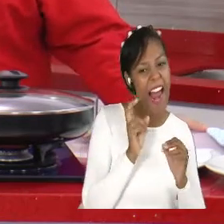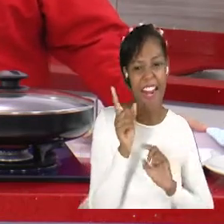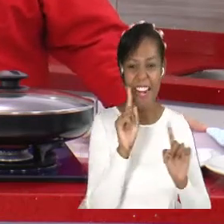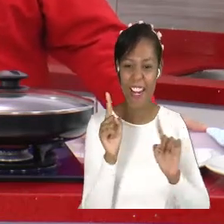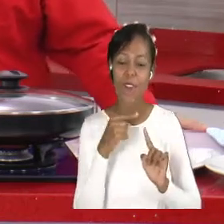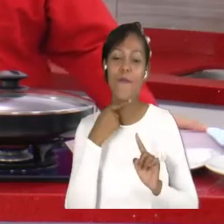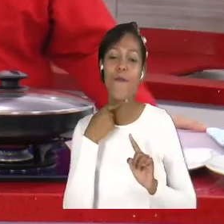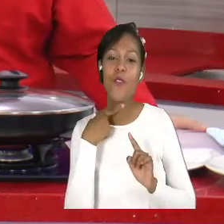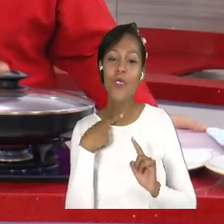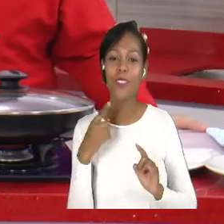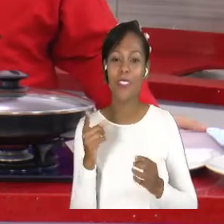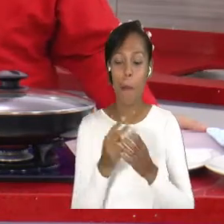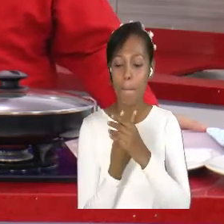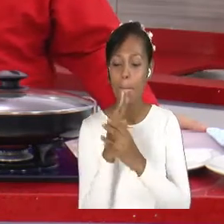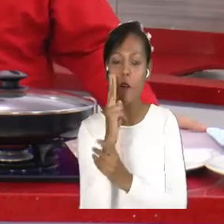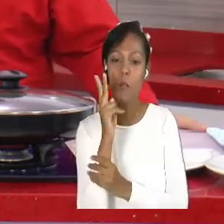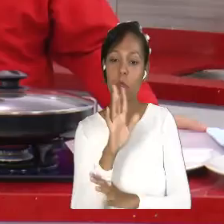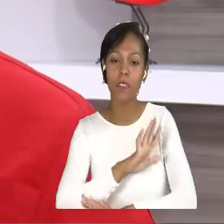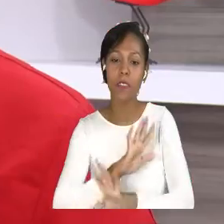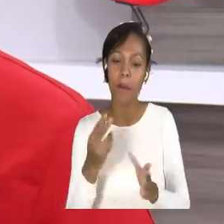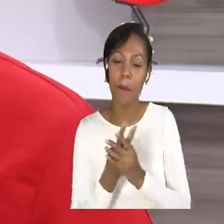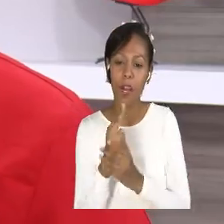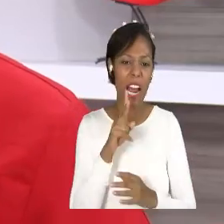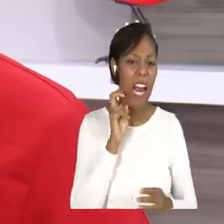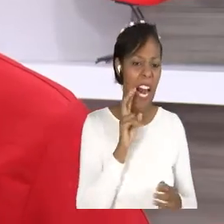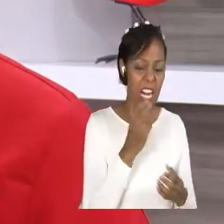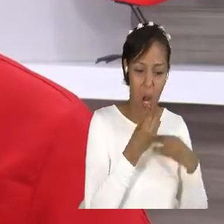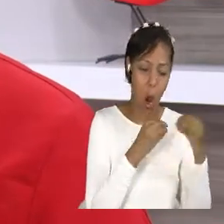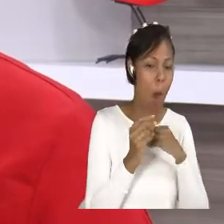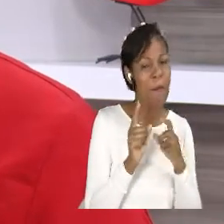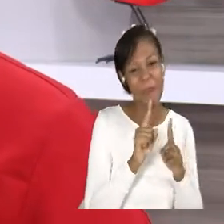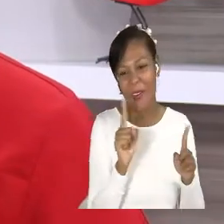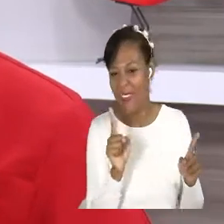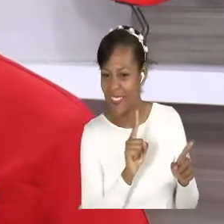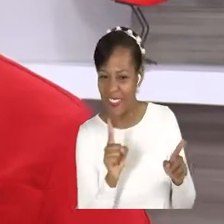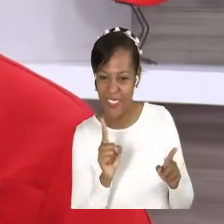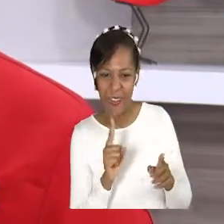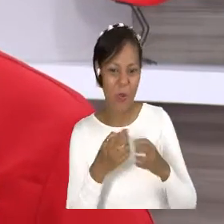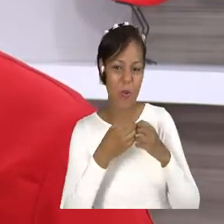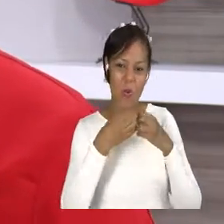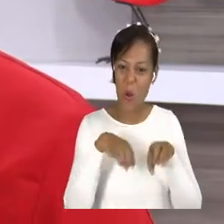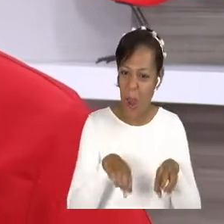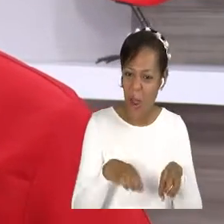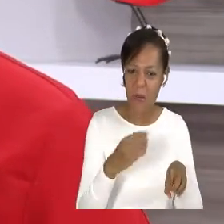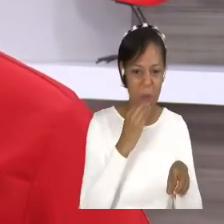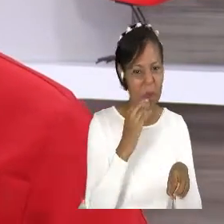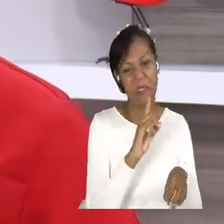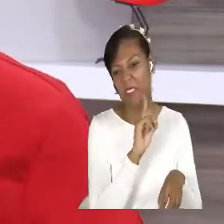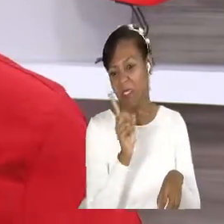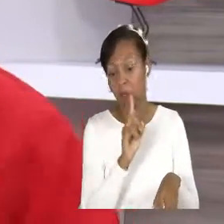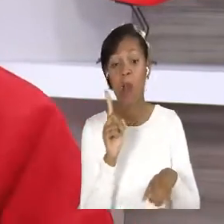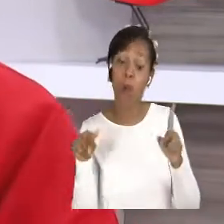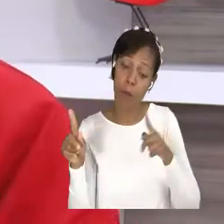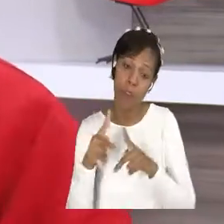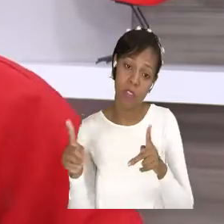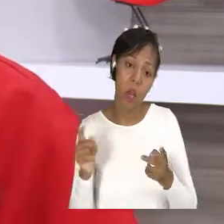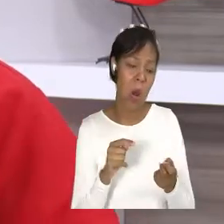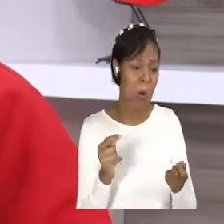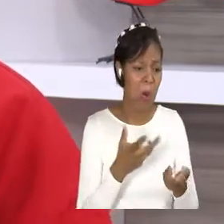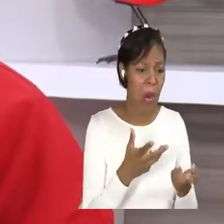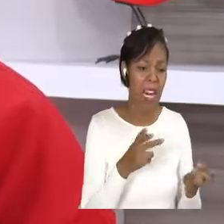comen saludable, que no comen carnes, que no comen productos, huevo, proteínas